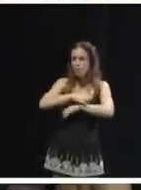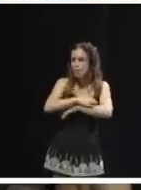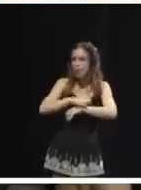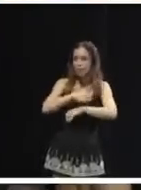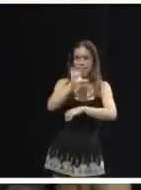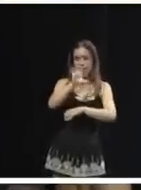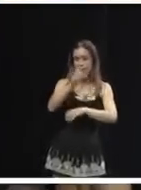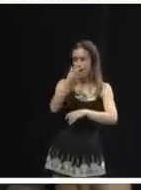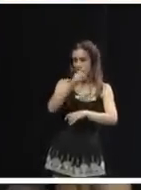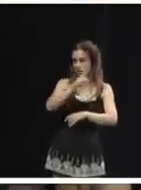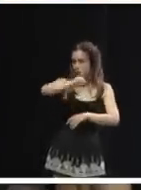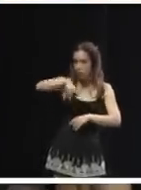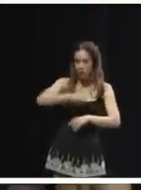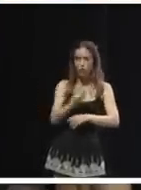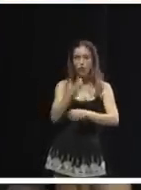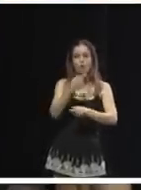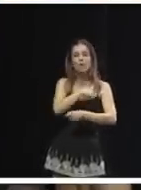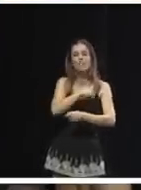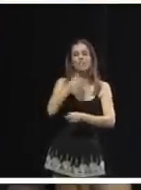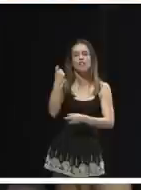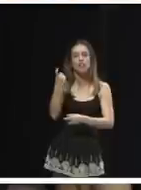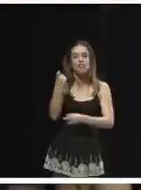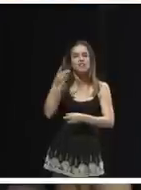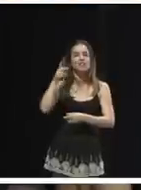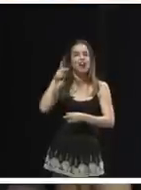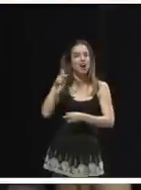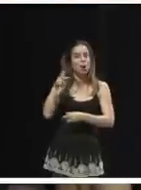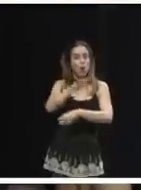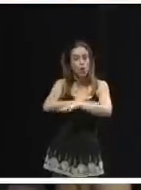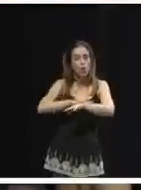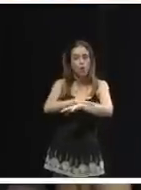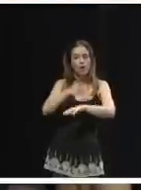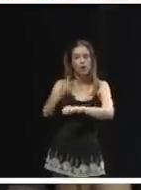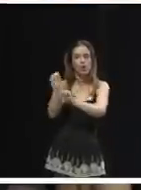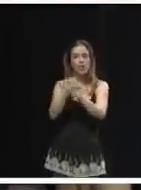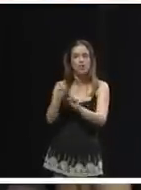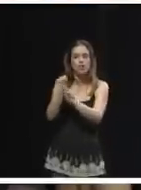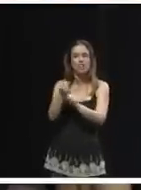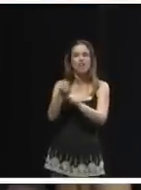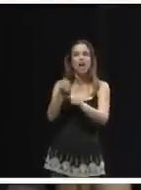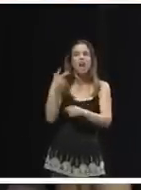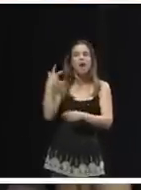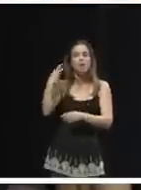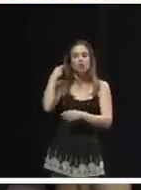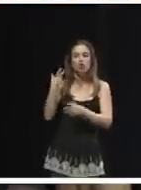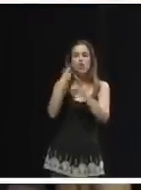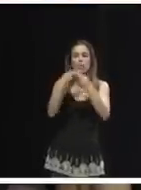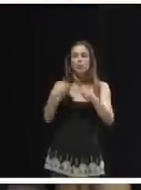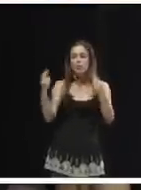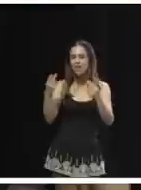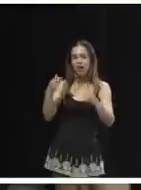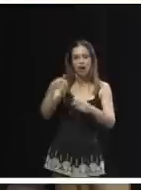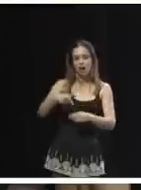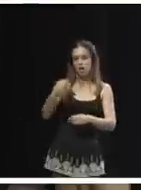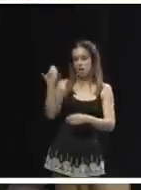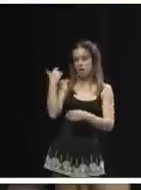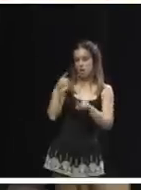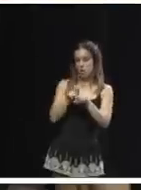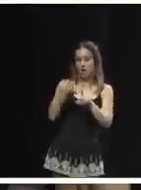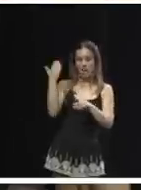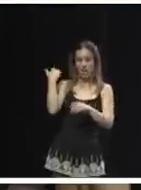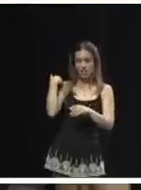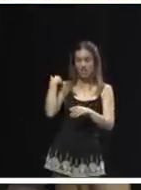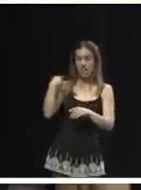España necesita un gobierno que defienda también las pensiones públicas, no como dijo María Jesús Montero ayer, que coge la